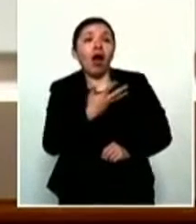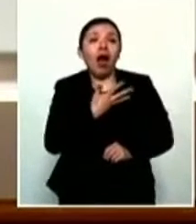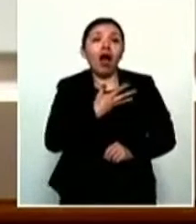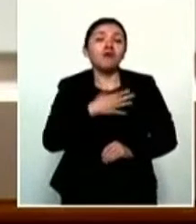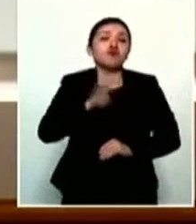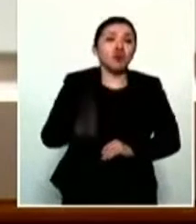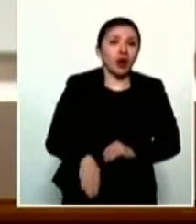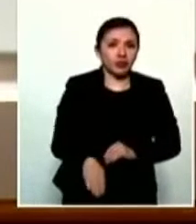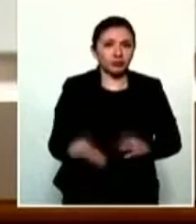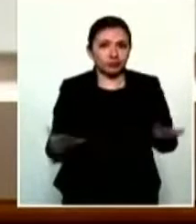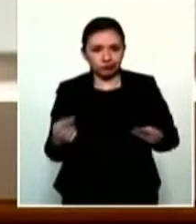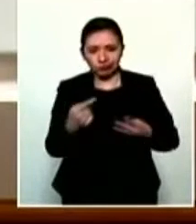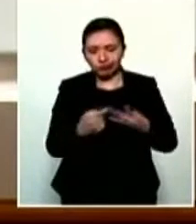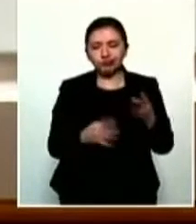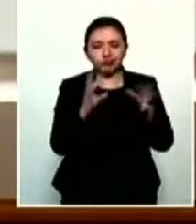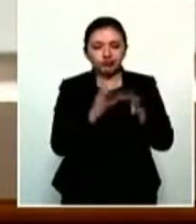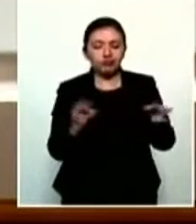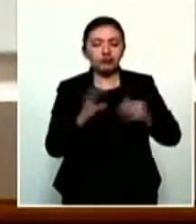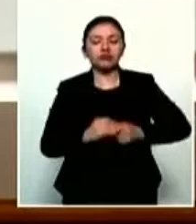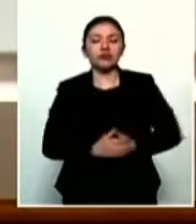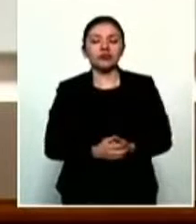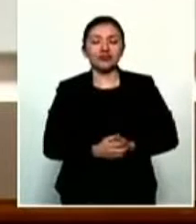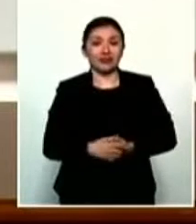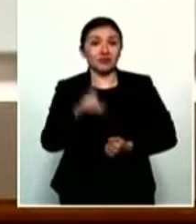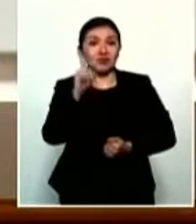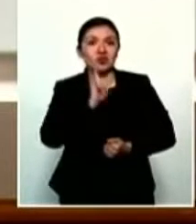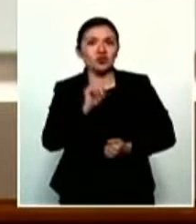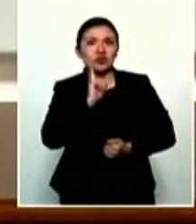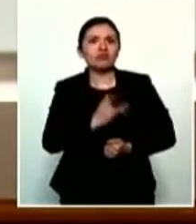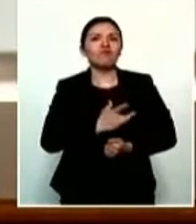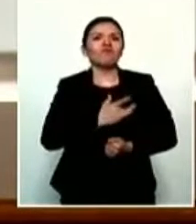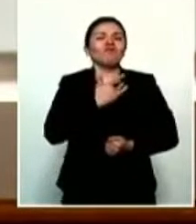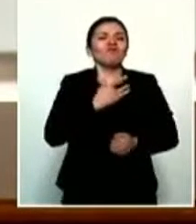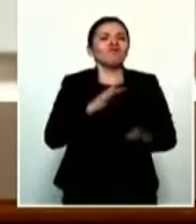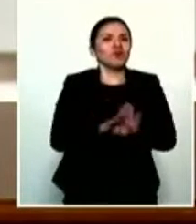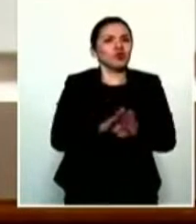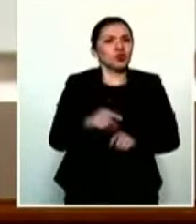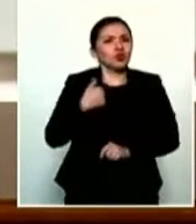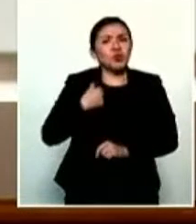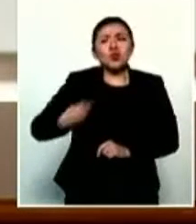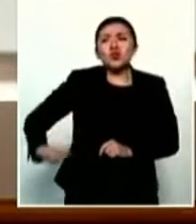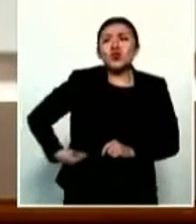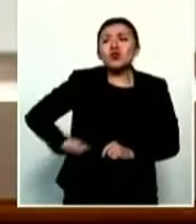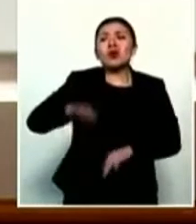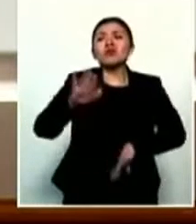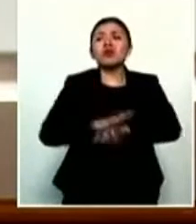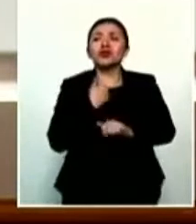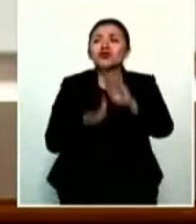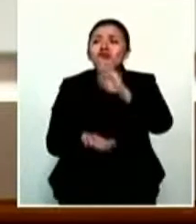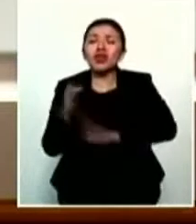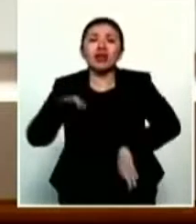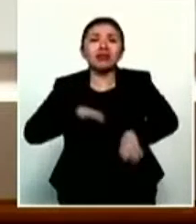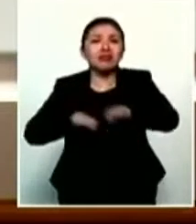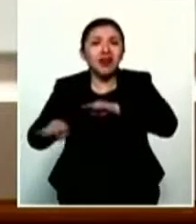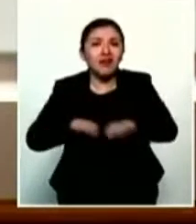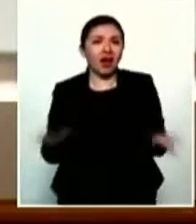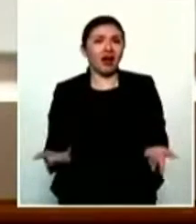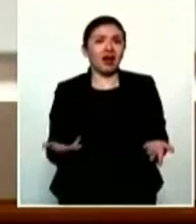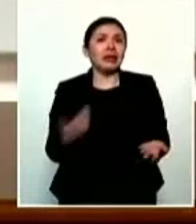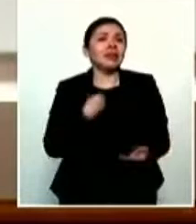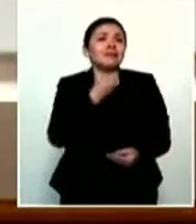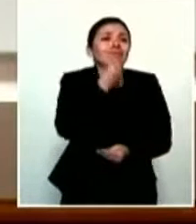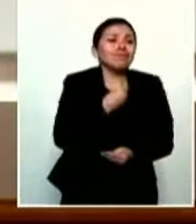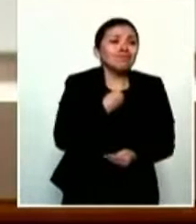o había fallecido. Las mujeres se sentían culpables por haber trabajado, porque a lo mejor, como ellas tenían